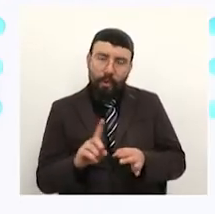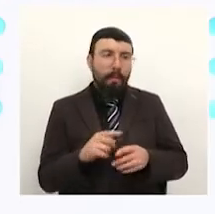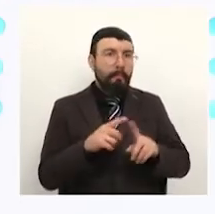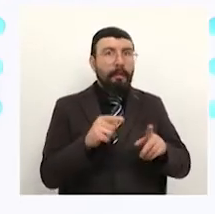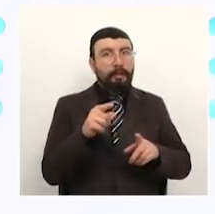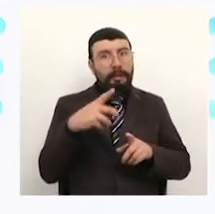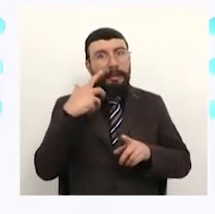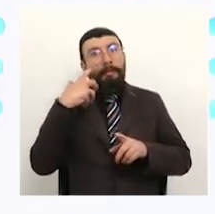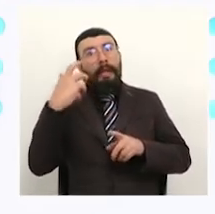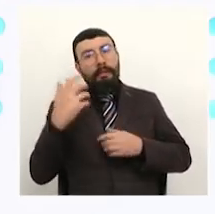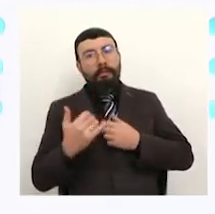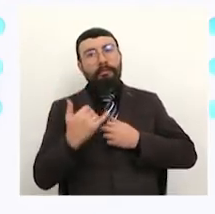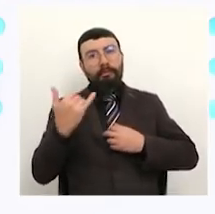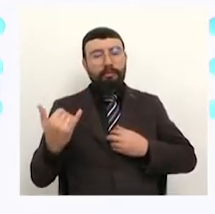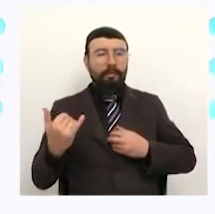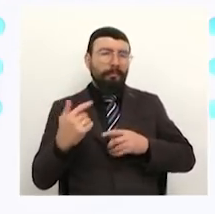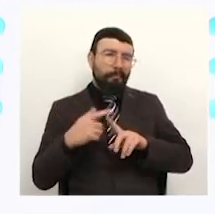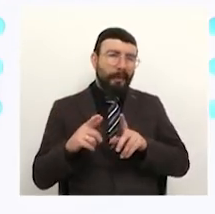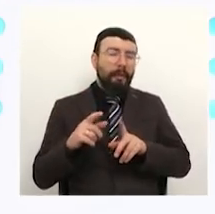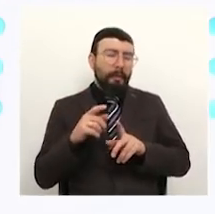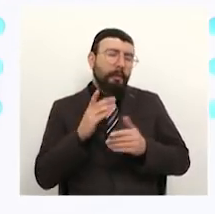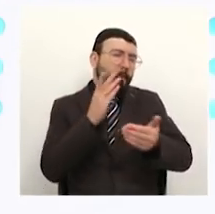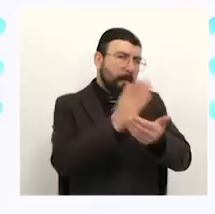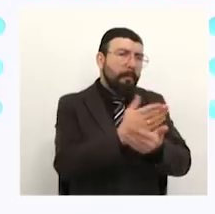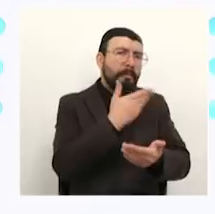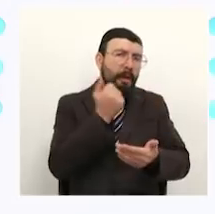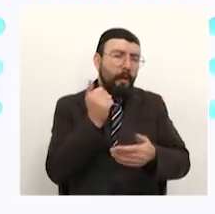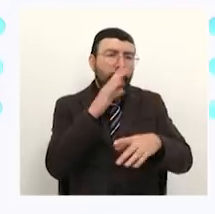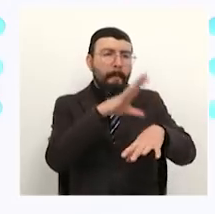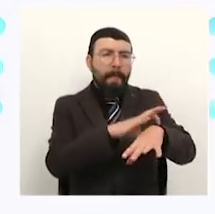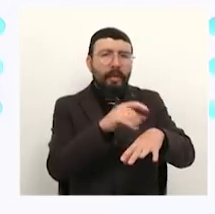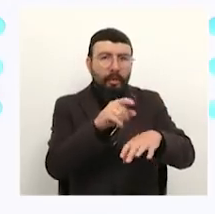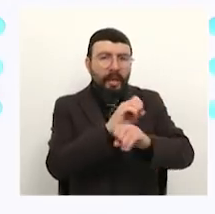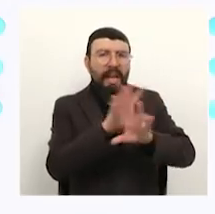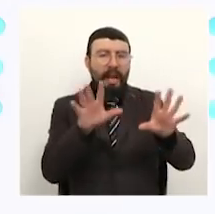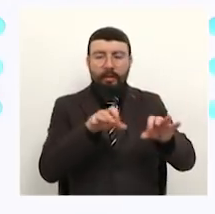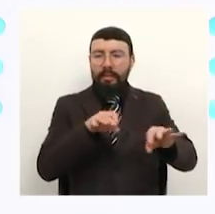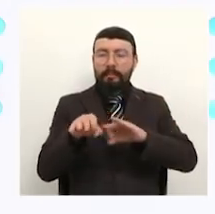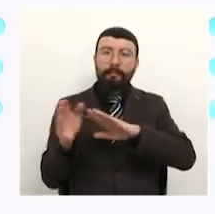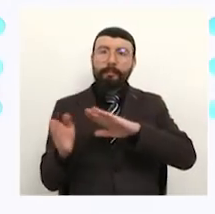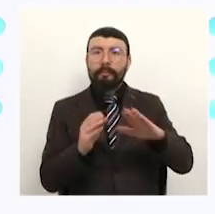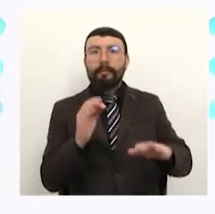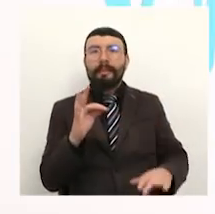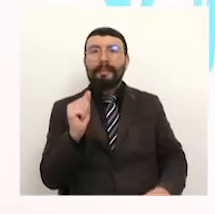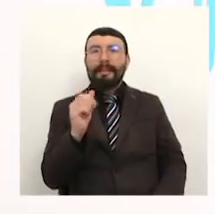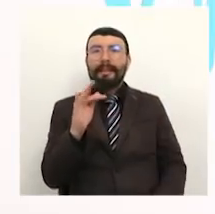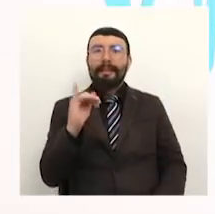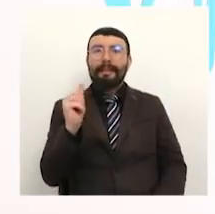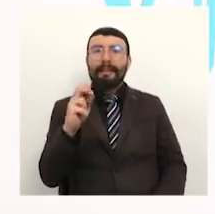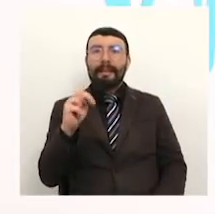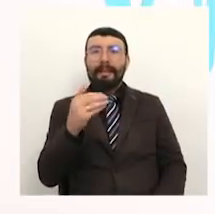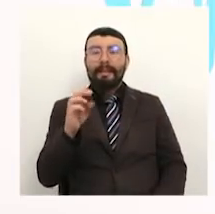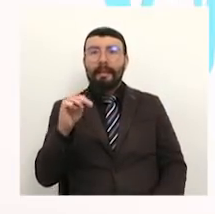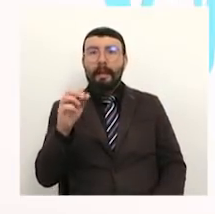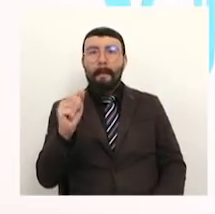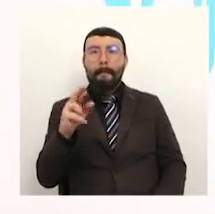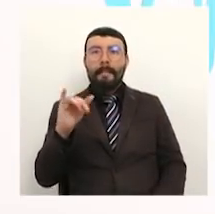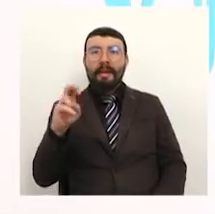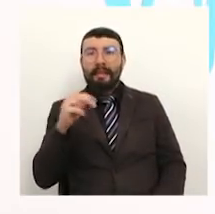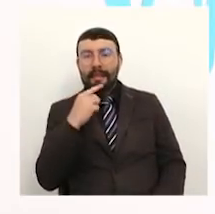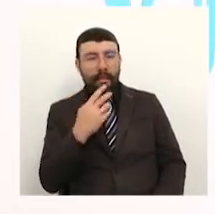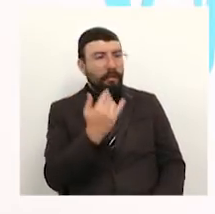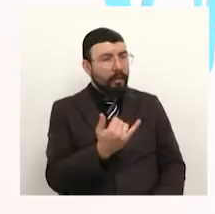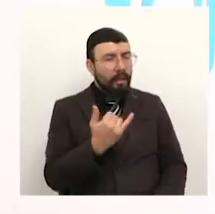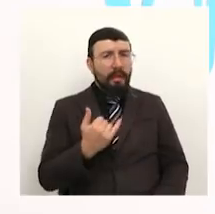predominante y es necesario consultar y estar claros la tierna pregunta marín la ansiedad afecta